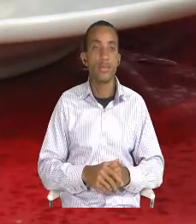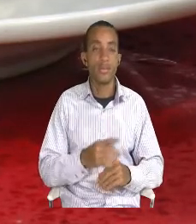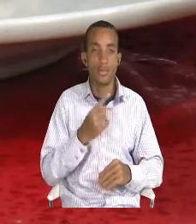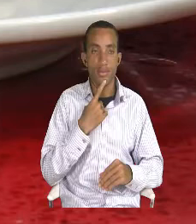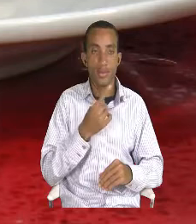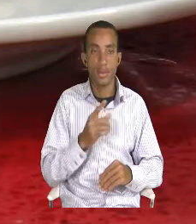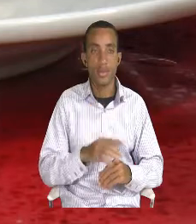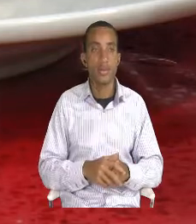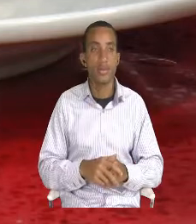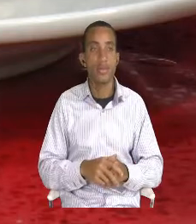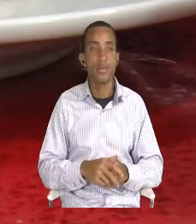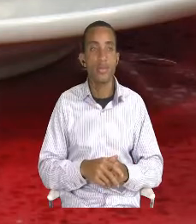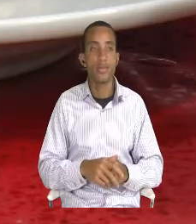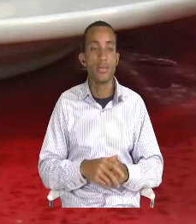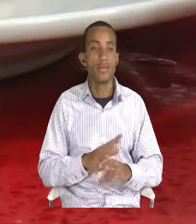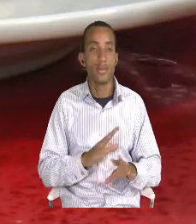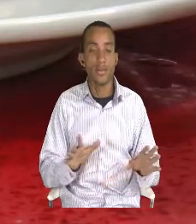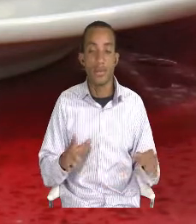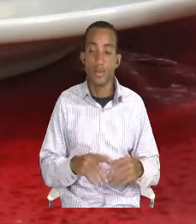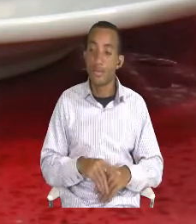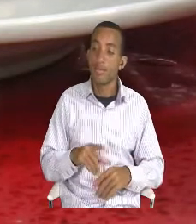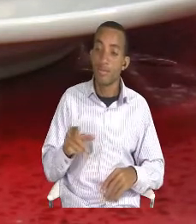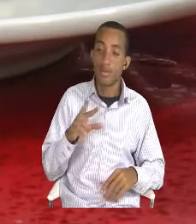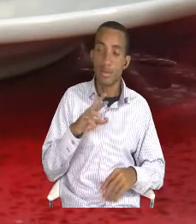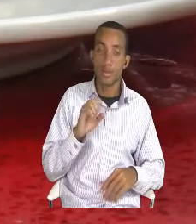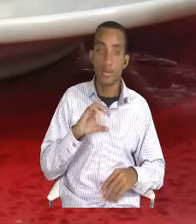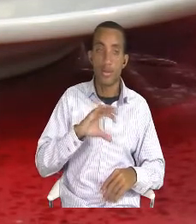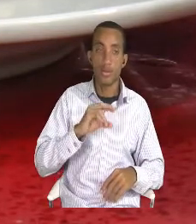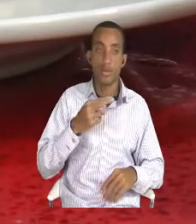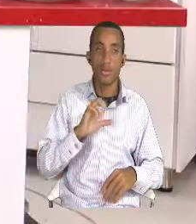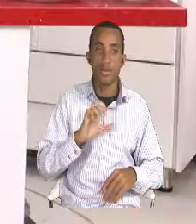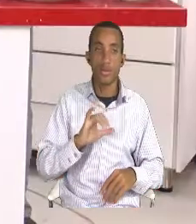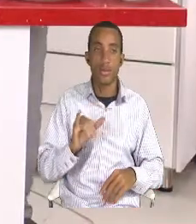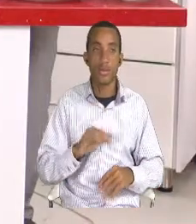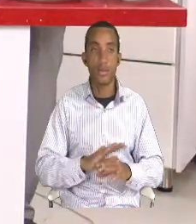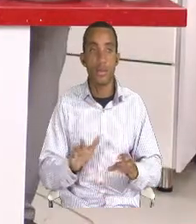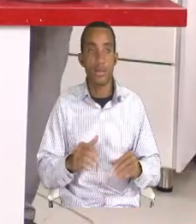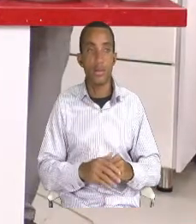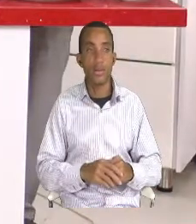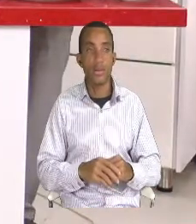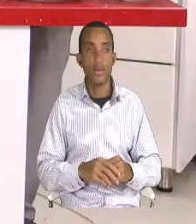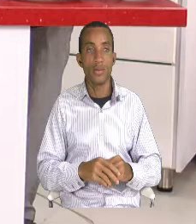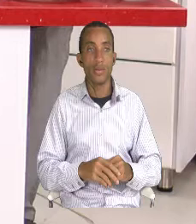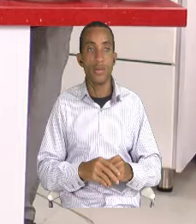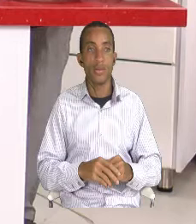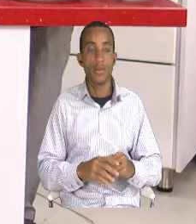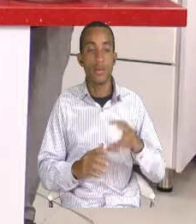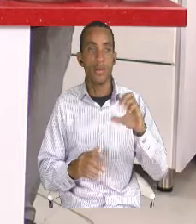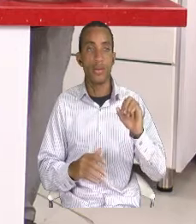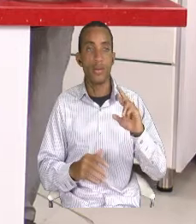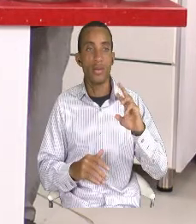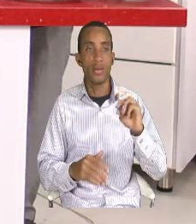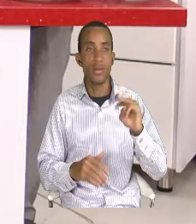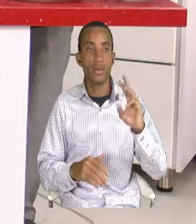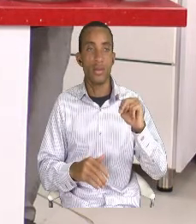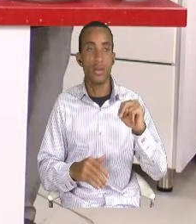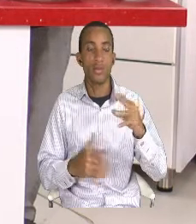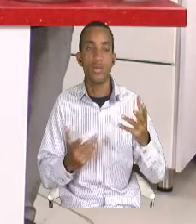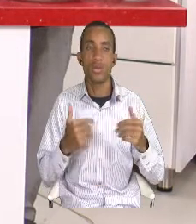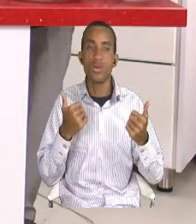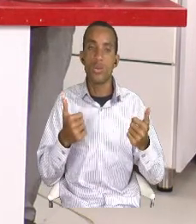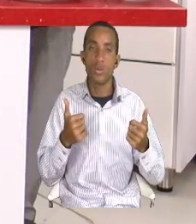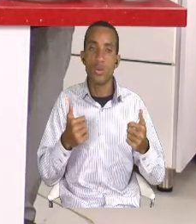digo, pero lo que hacen es decir que Roche es una comelona. Mientras tanto, vamos a recibir a Carmencita en línea. Carmen, mi vida, ¿cómo